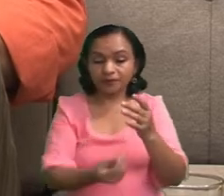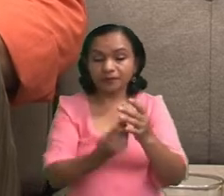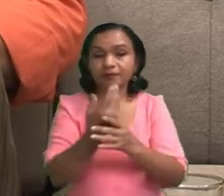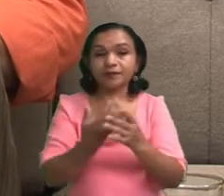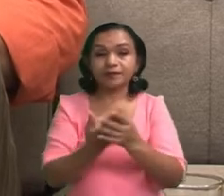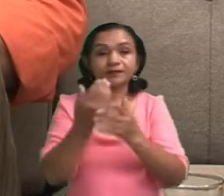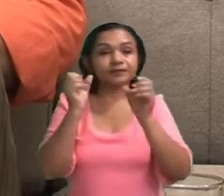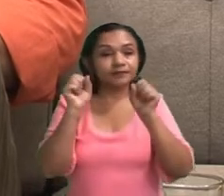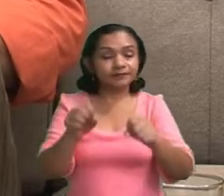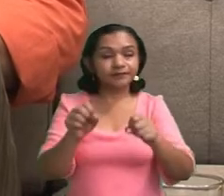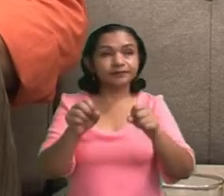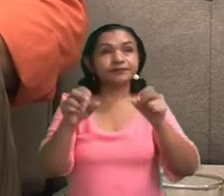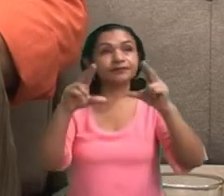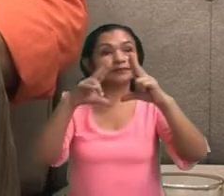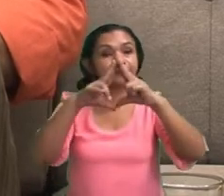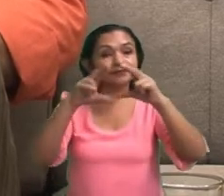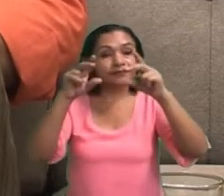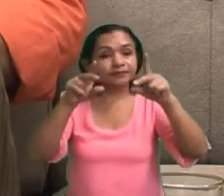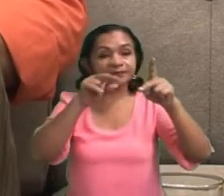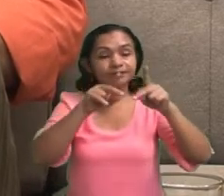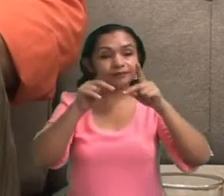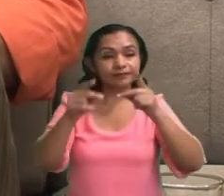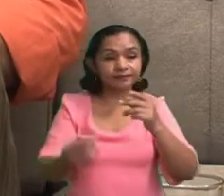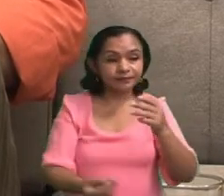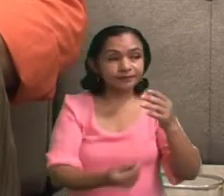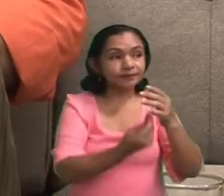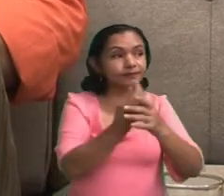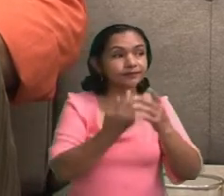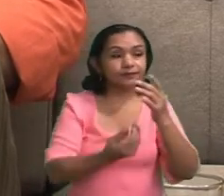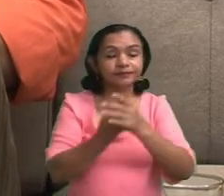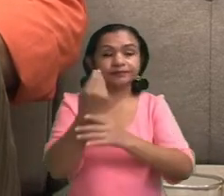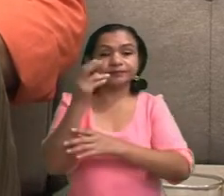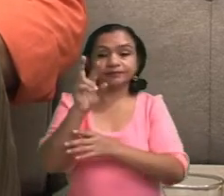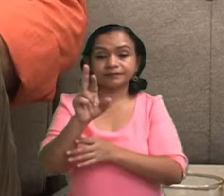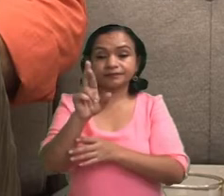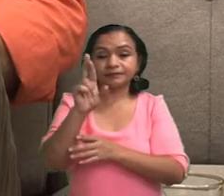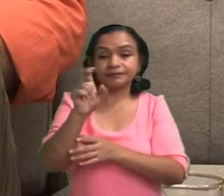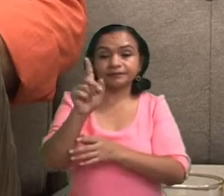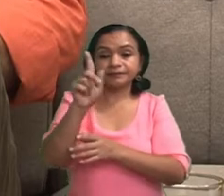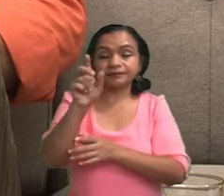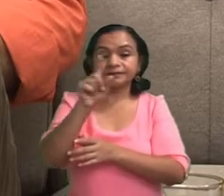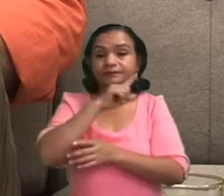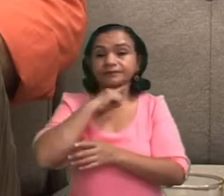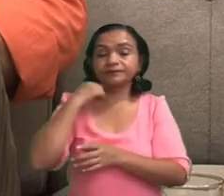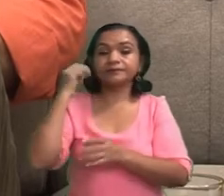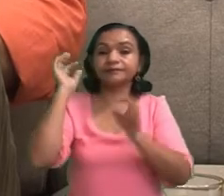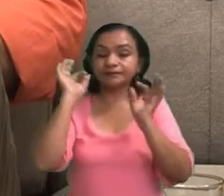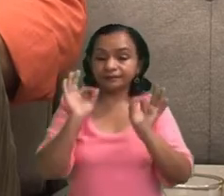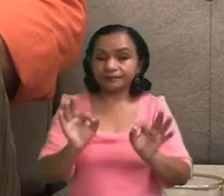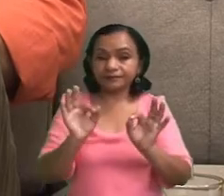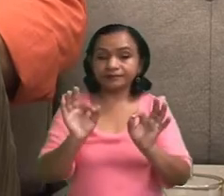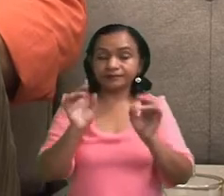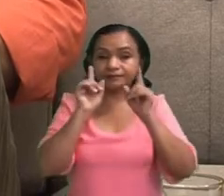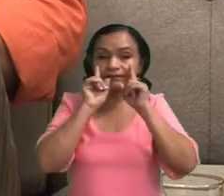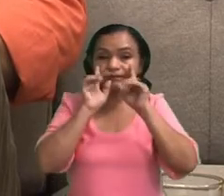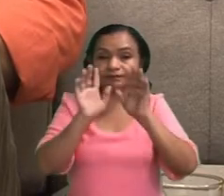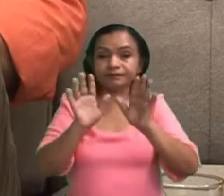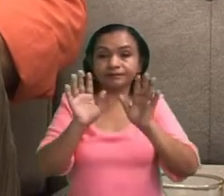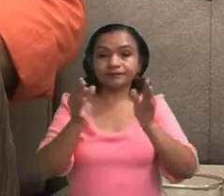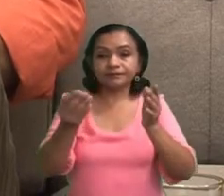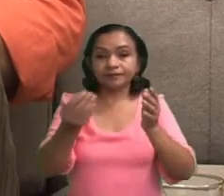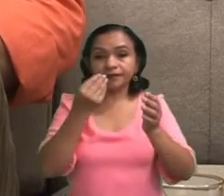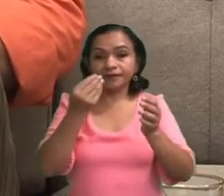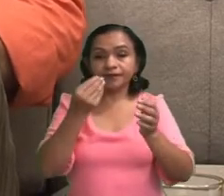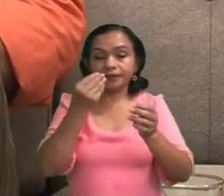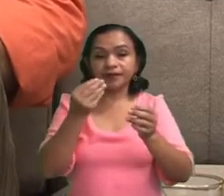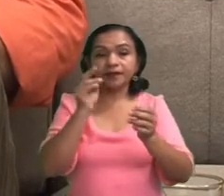los productores nicaragüenses hemos asumido el reto de asegurar, ¿verdad?, esa soberanía alimentaria. Y